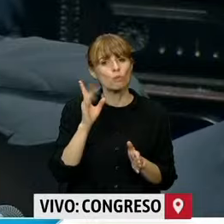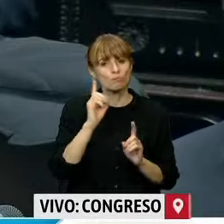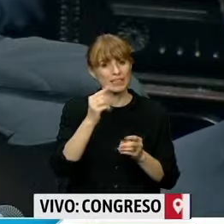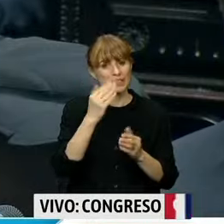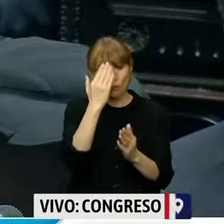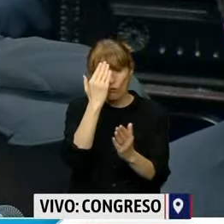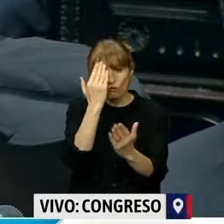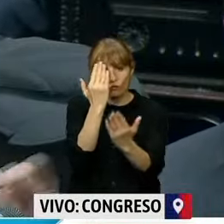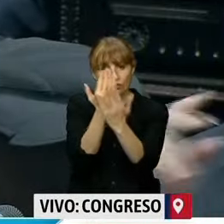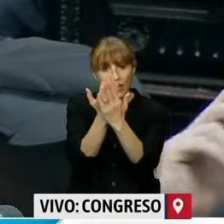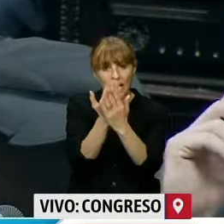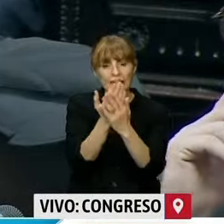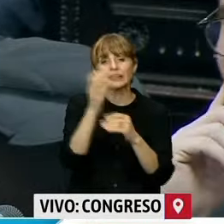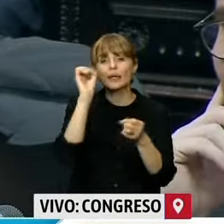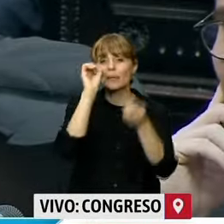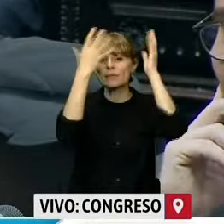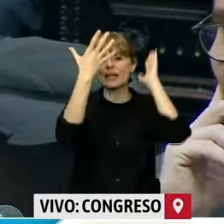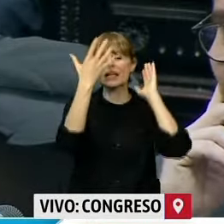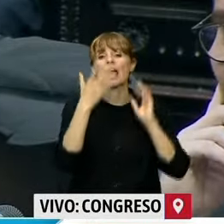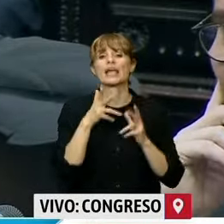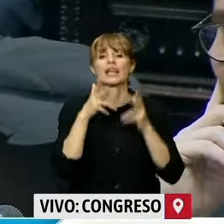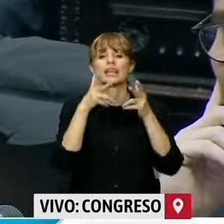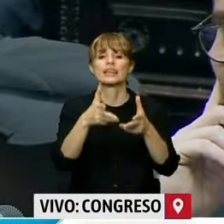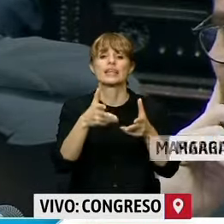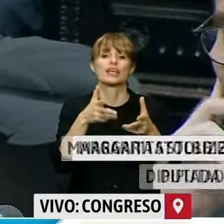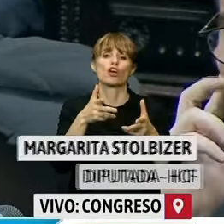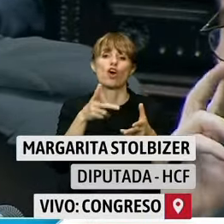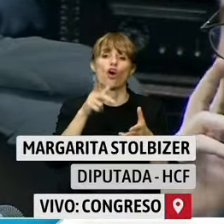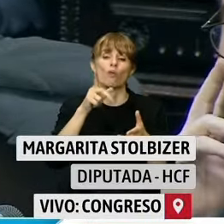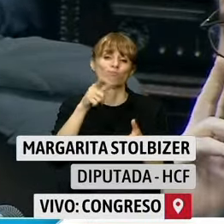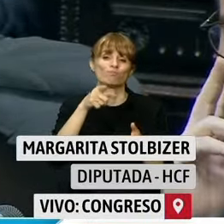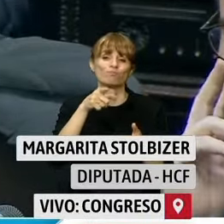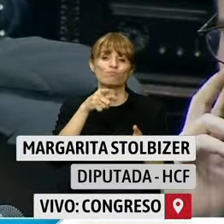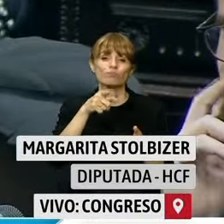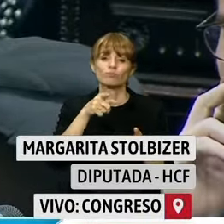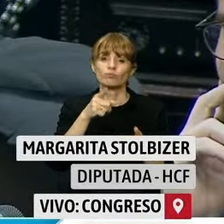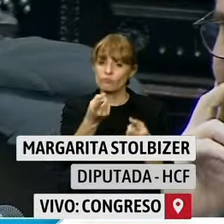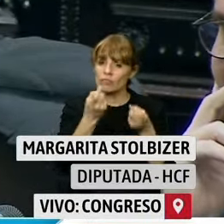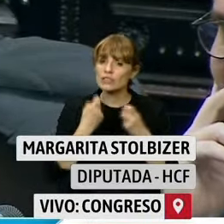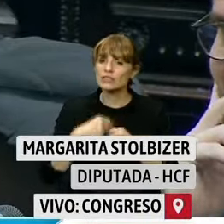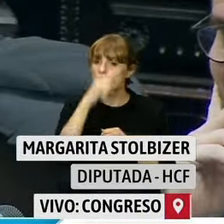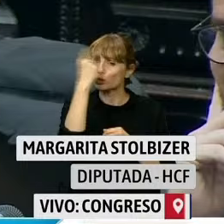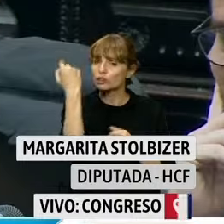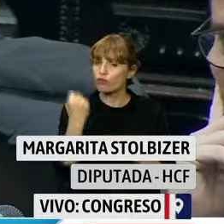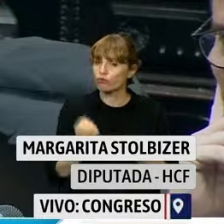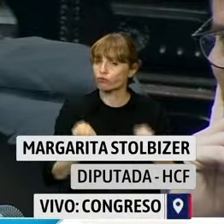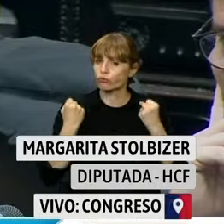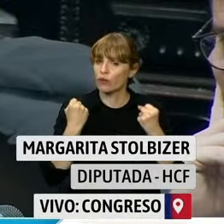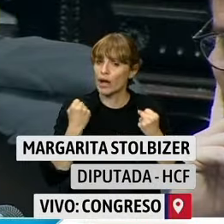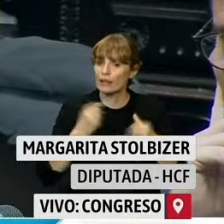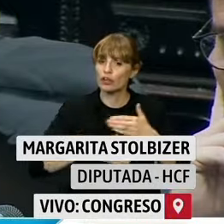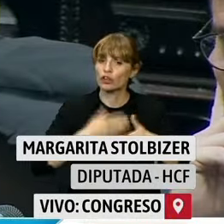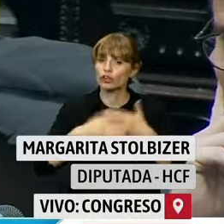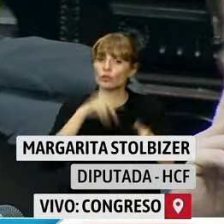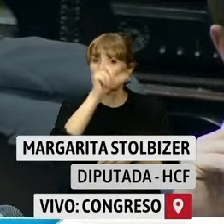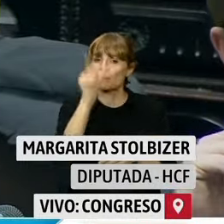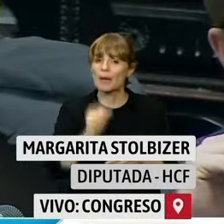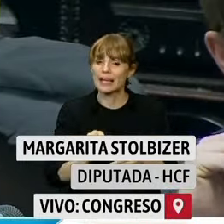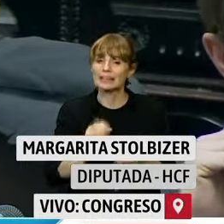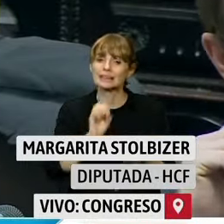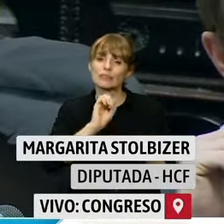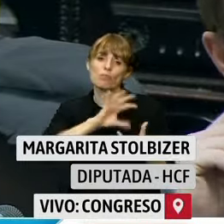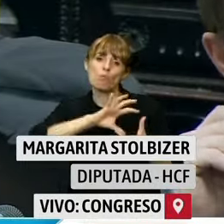presidente Miley lo dijo el presidente de la calle Pou se necesitan estados fuertes para llevar adelante los países a un